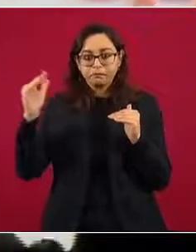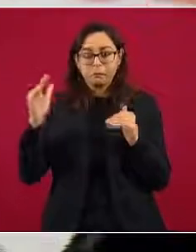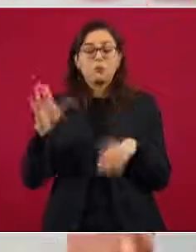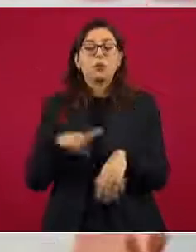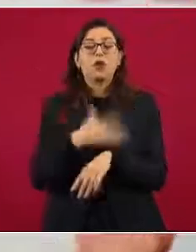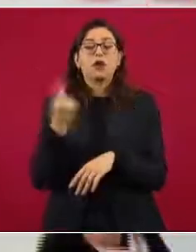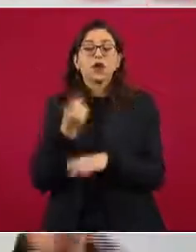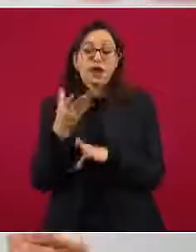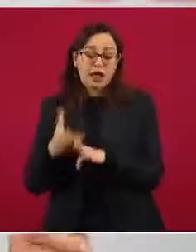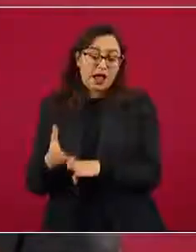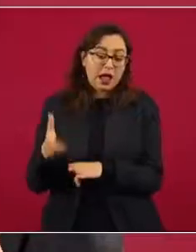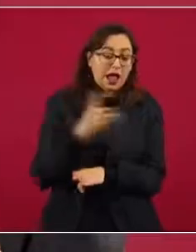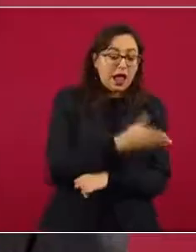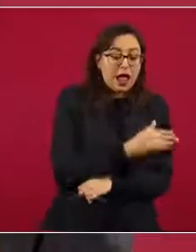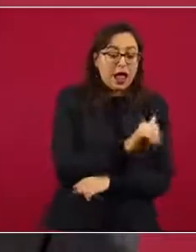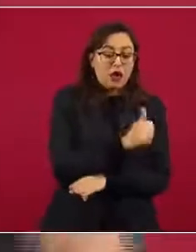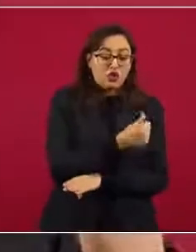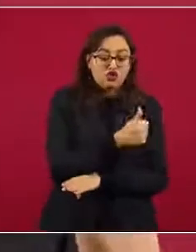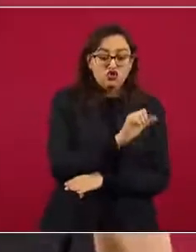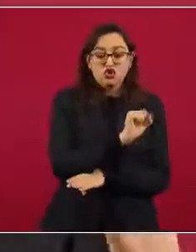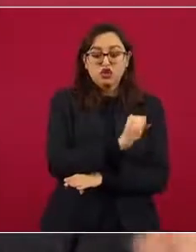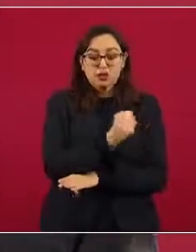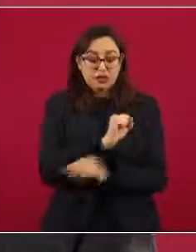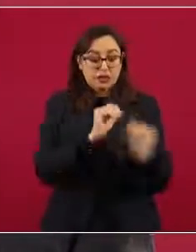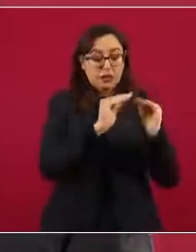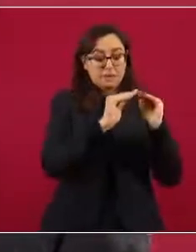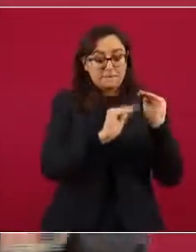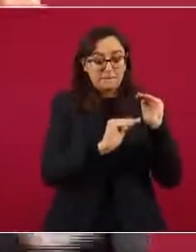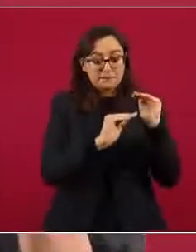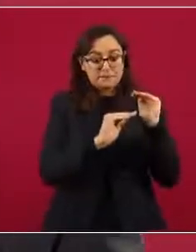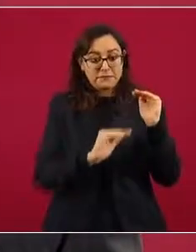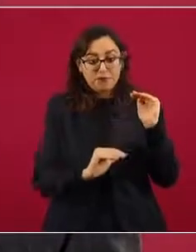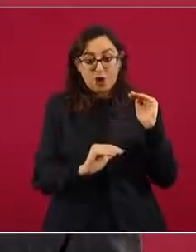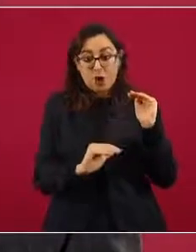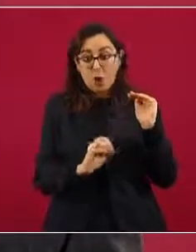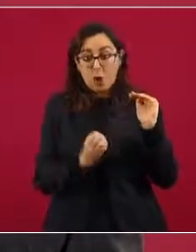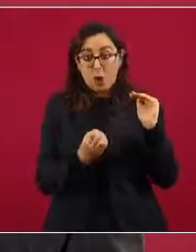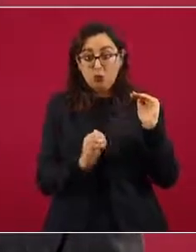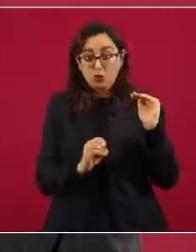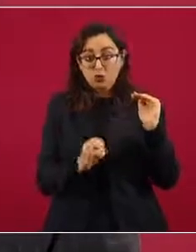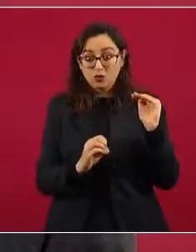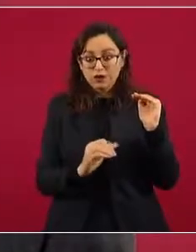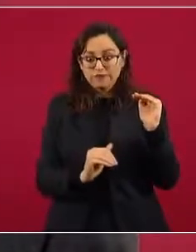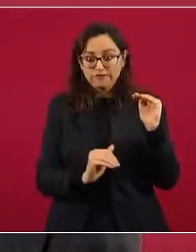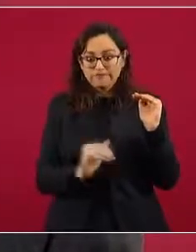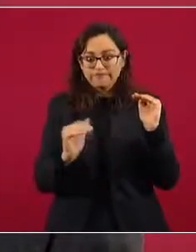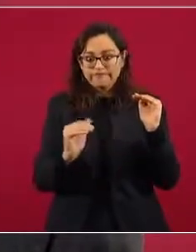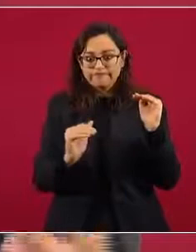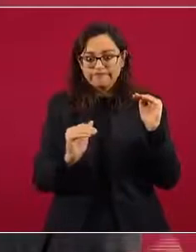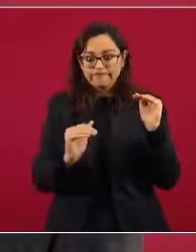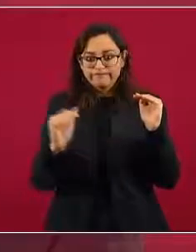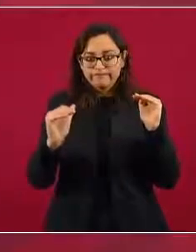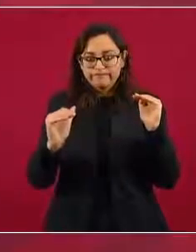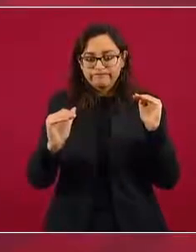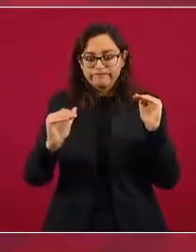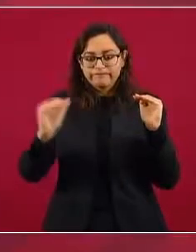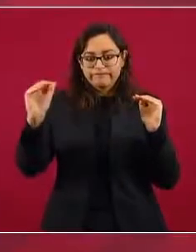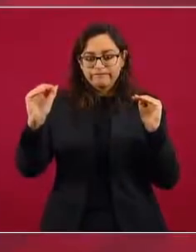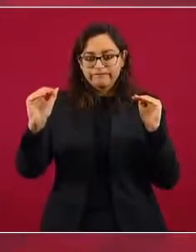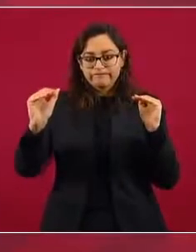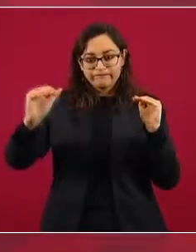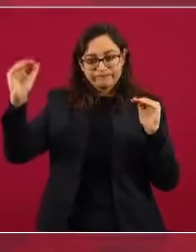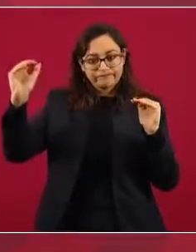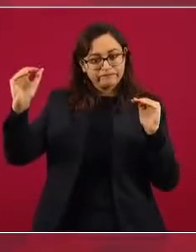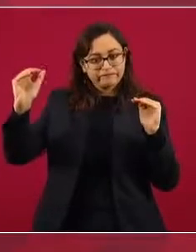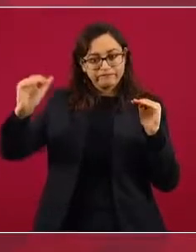reducción todo agosto, todo septiembre, y a partir de octubre empezó a aumentar el número de casos diarios, por lo tanto el número de